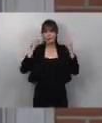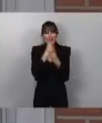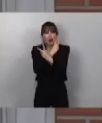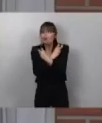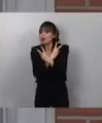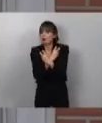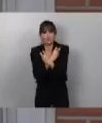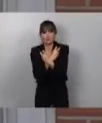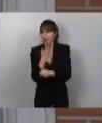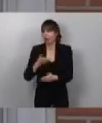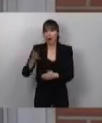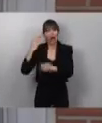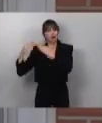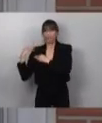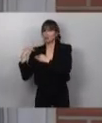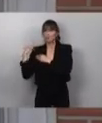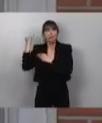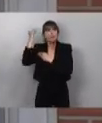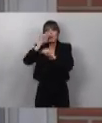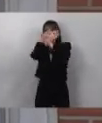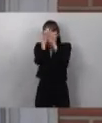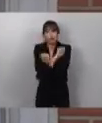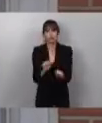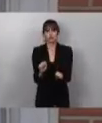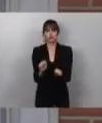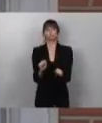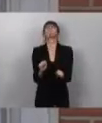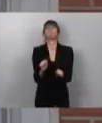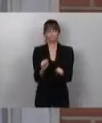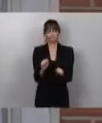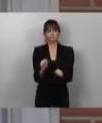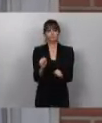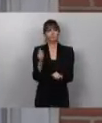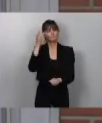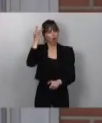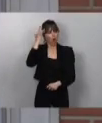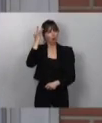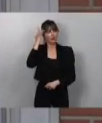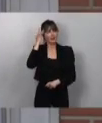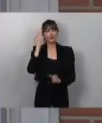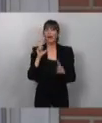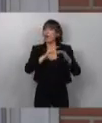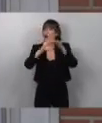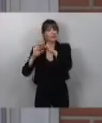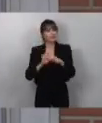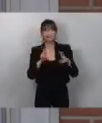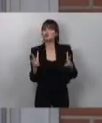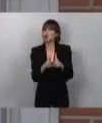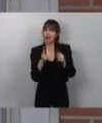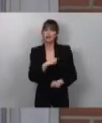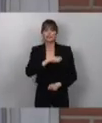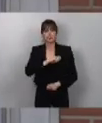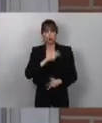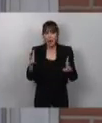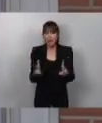es bastante mala Y entonces ese impacto lo va a tener porque al final normalmente esto pasa en Estados Unidos